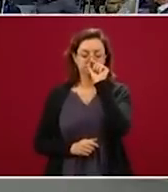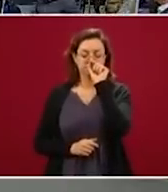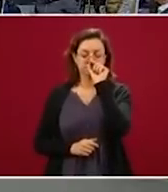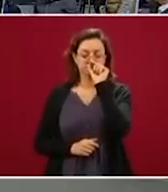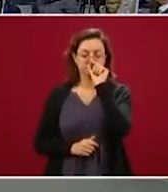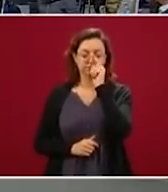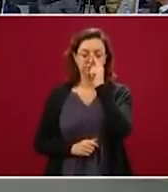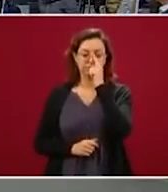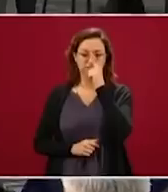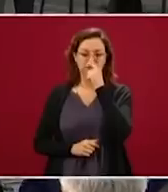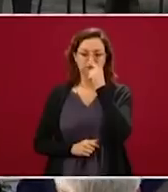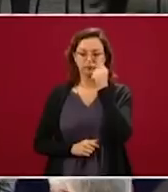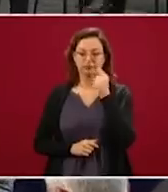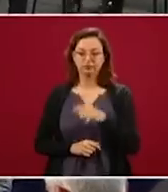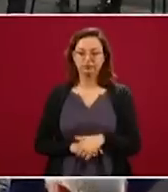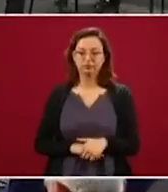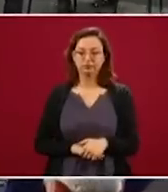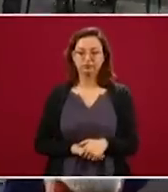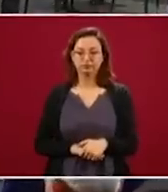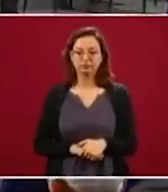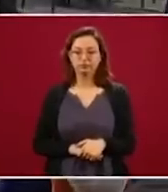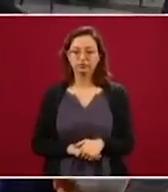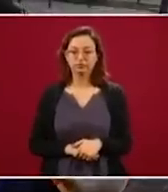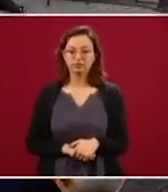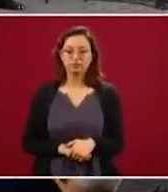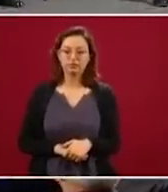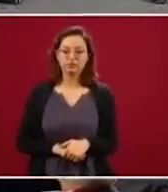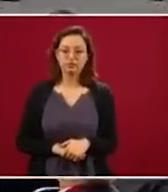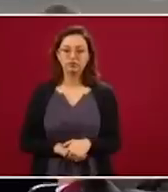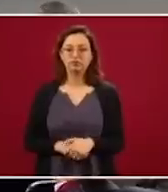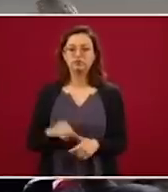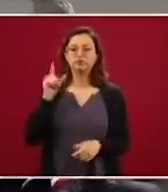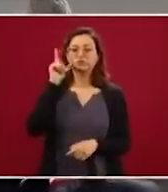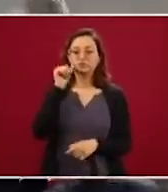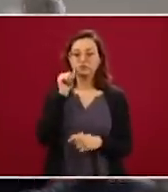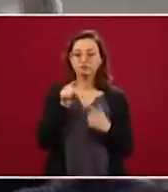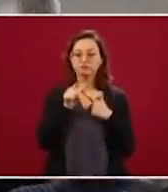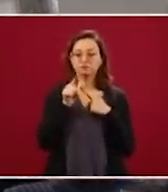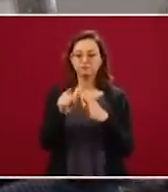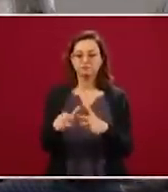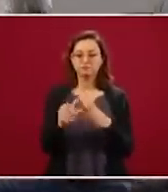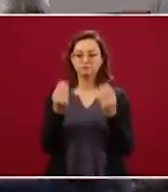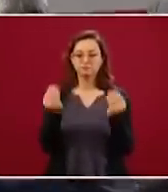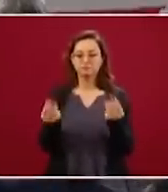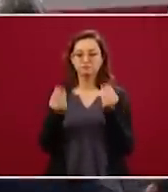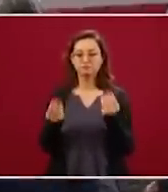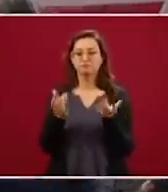vamos a continuar mañana. Muchas gracias.